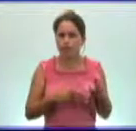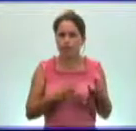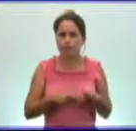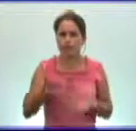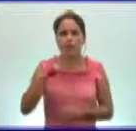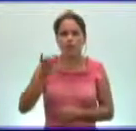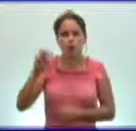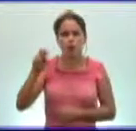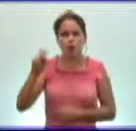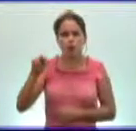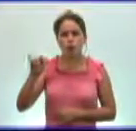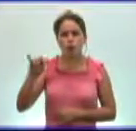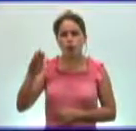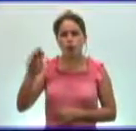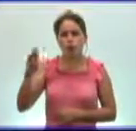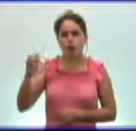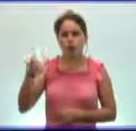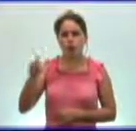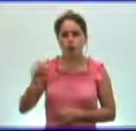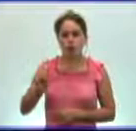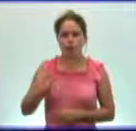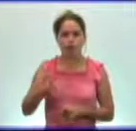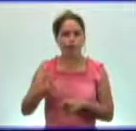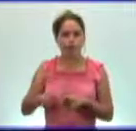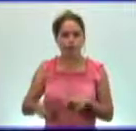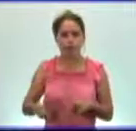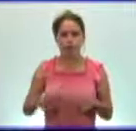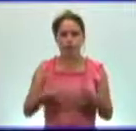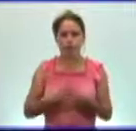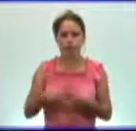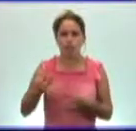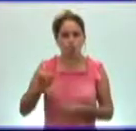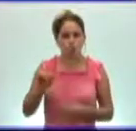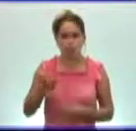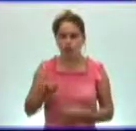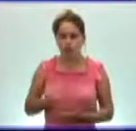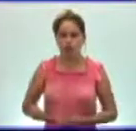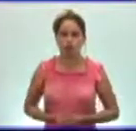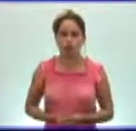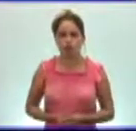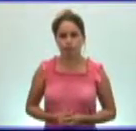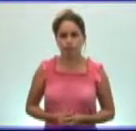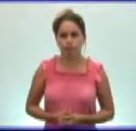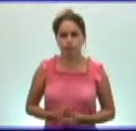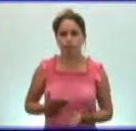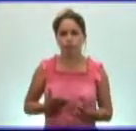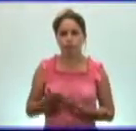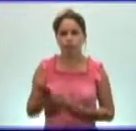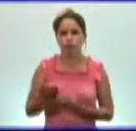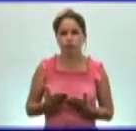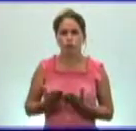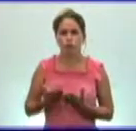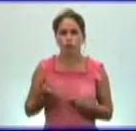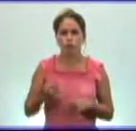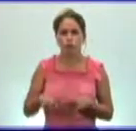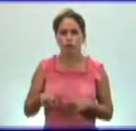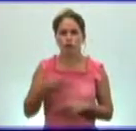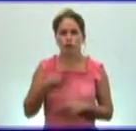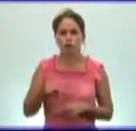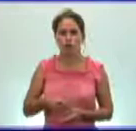que presentan es un enlace iónico. Sigamos con el estudio de otros compuestos que son los hidróxidos no